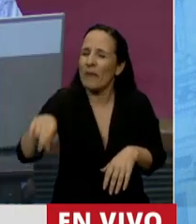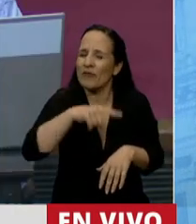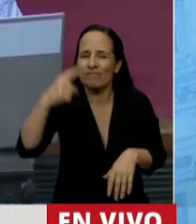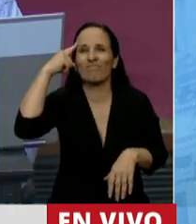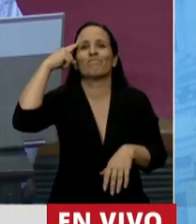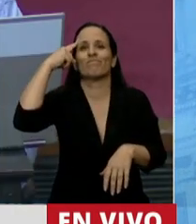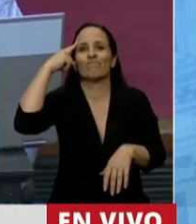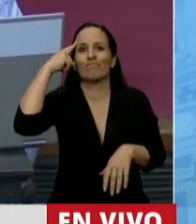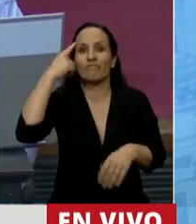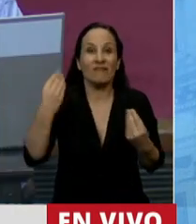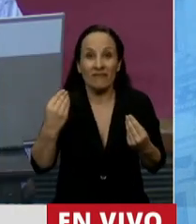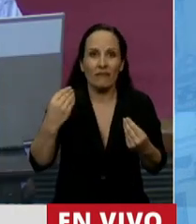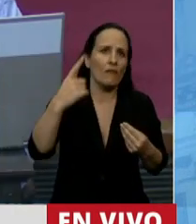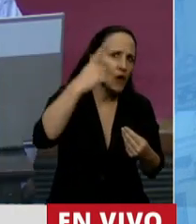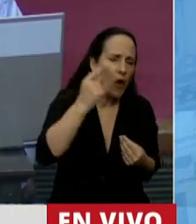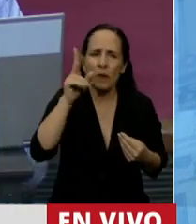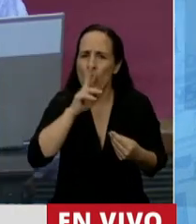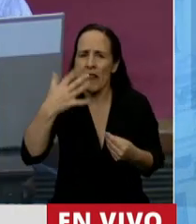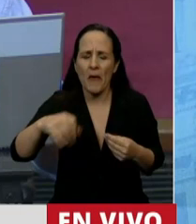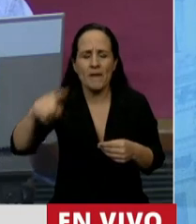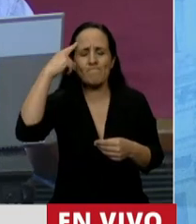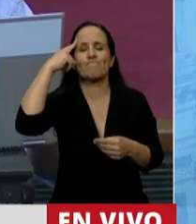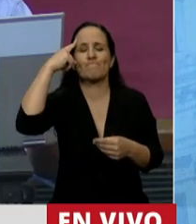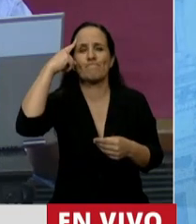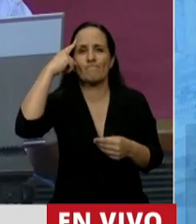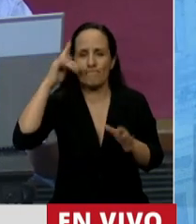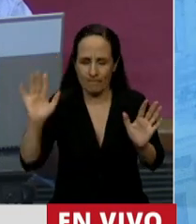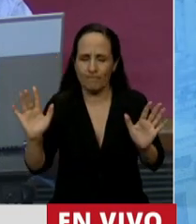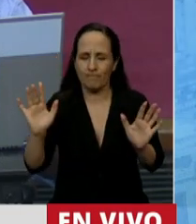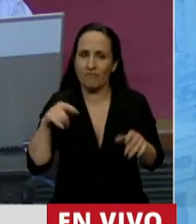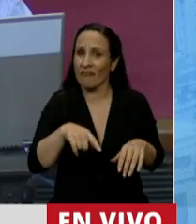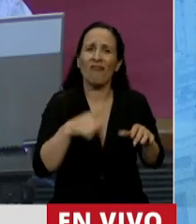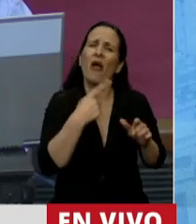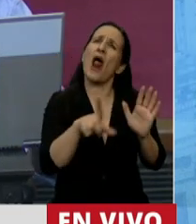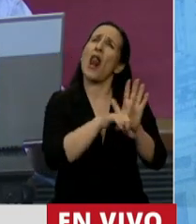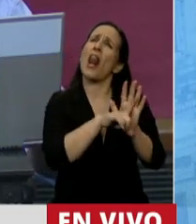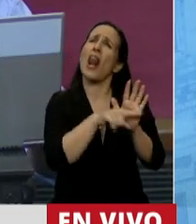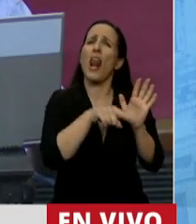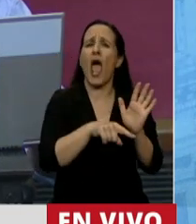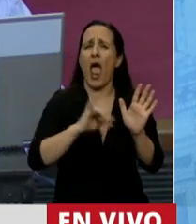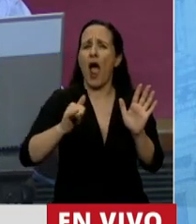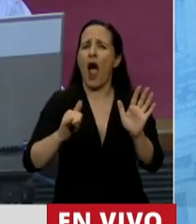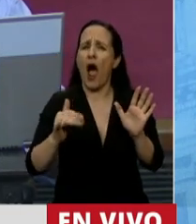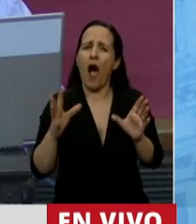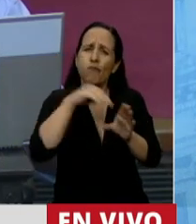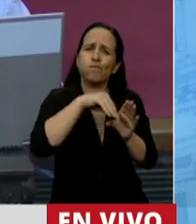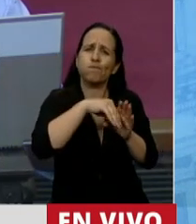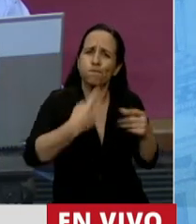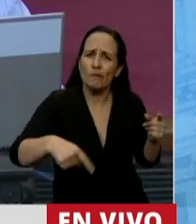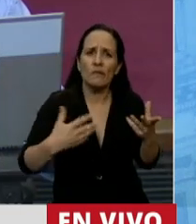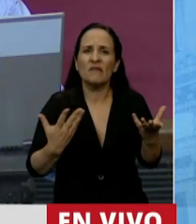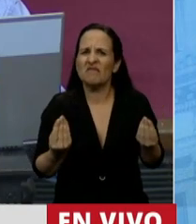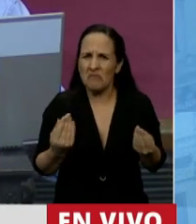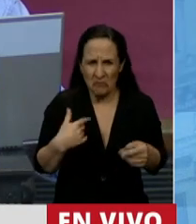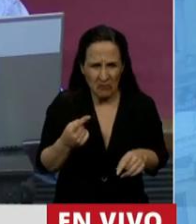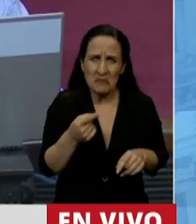conciencia de los hombres y las mujeres. Presidente, se habla que esta ley es inclusiva, yo me pregunto. La verdad que el tema de la